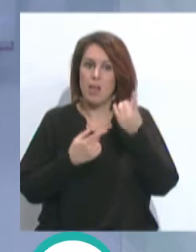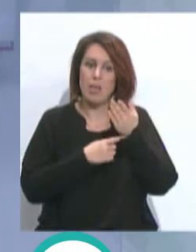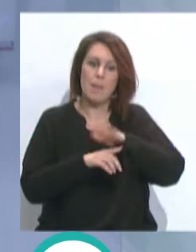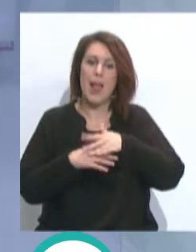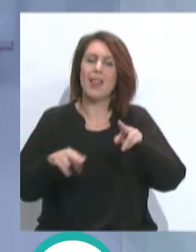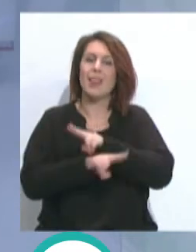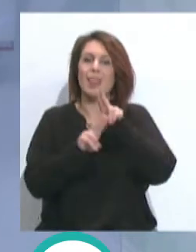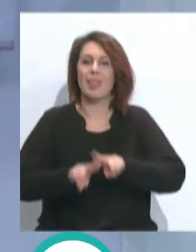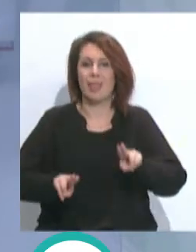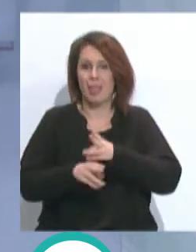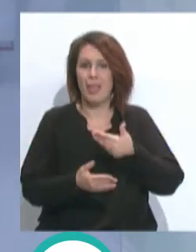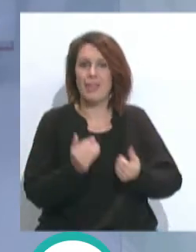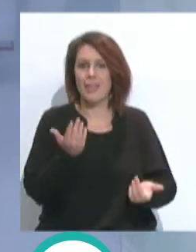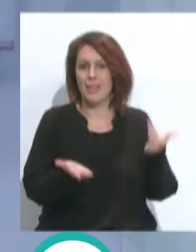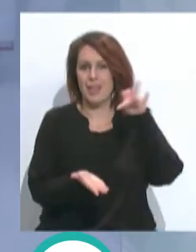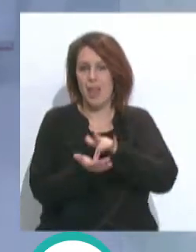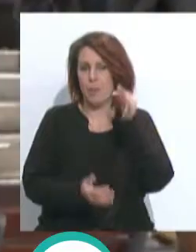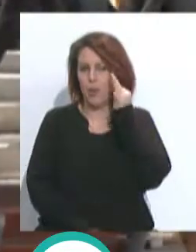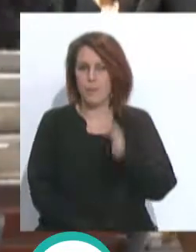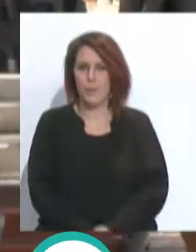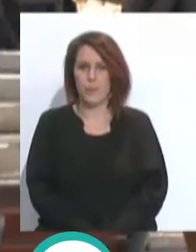Día Internacional de la Mujer.